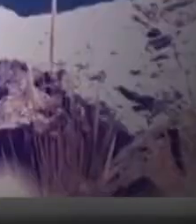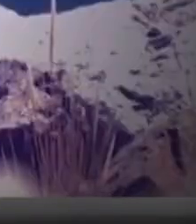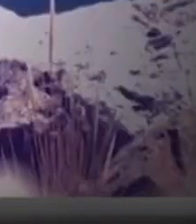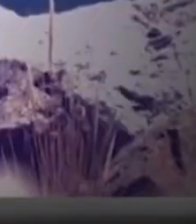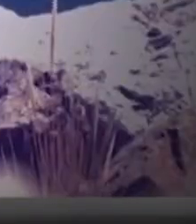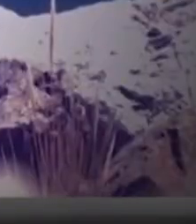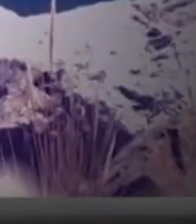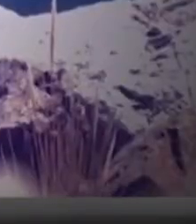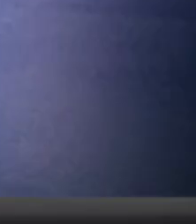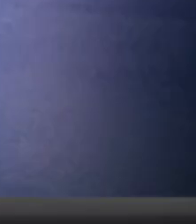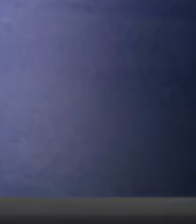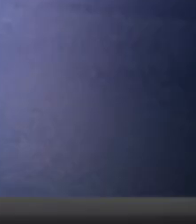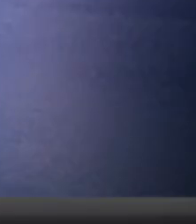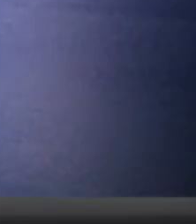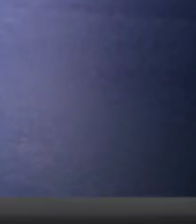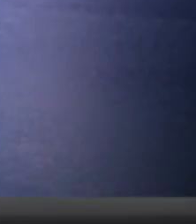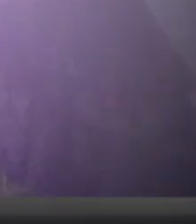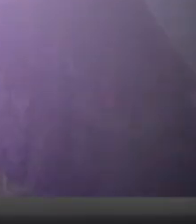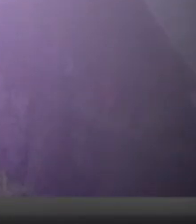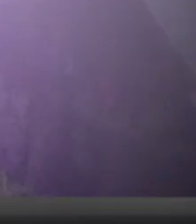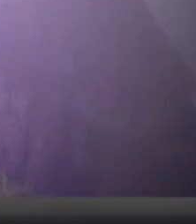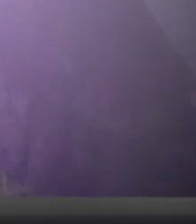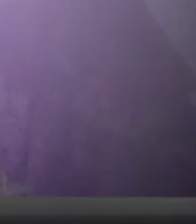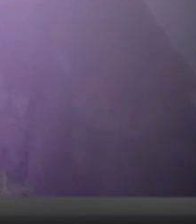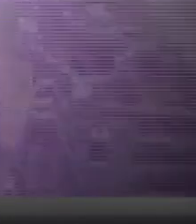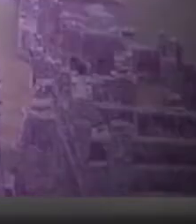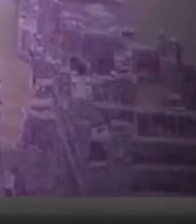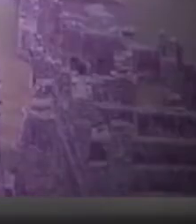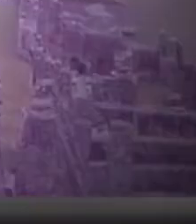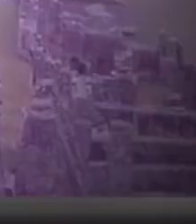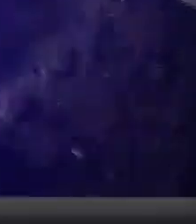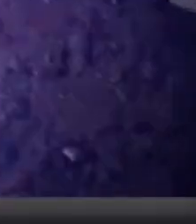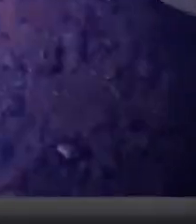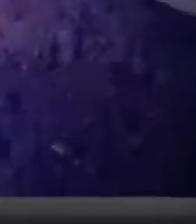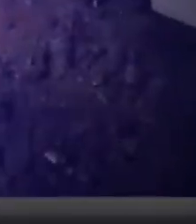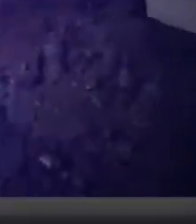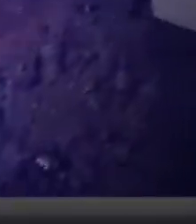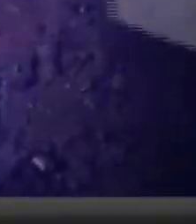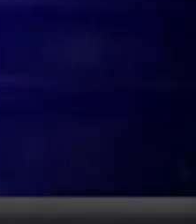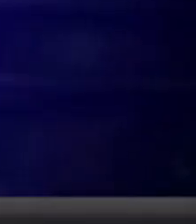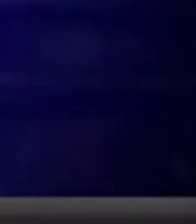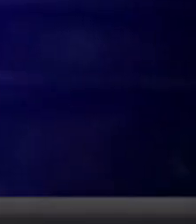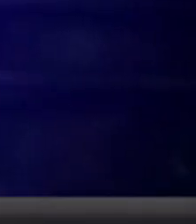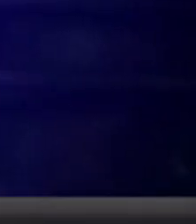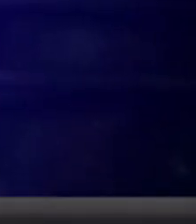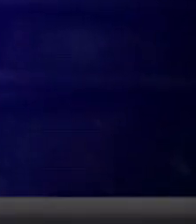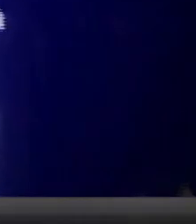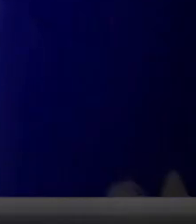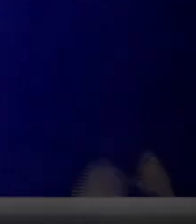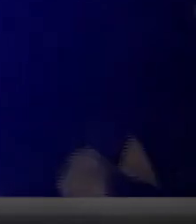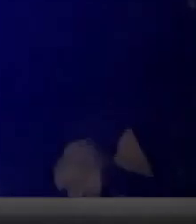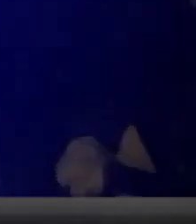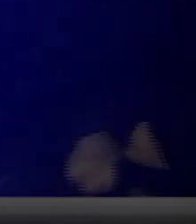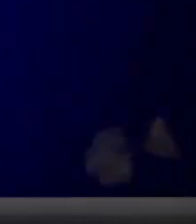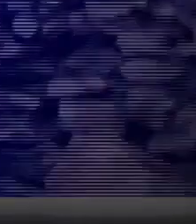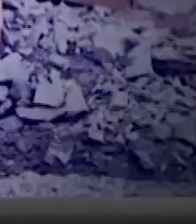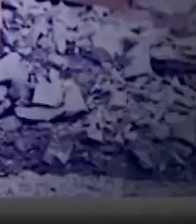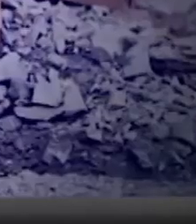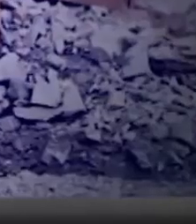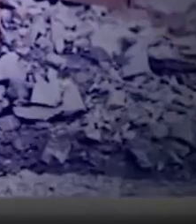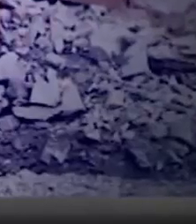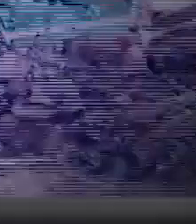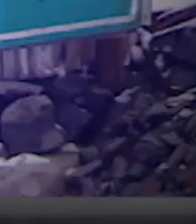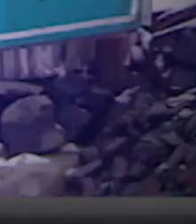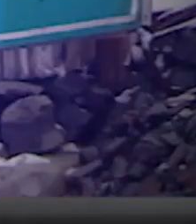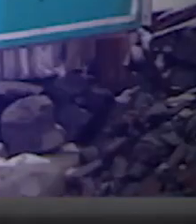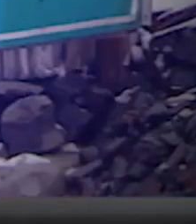Reporta viajó a una ciudad de Perú donde miles de hombres se esclavizan a cambio de lo que puedan recoger en un día al mes. Esta